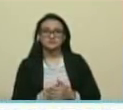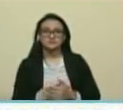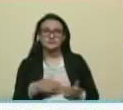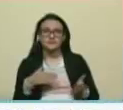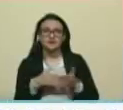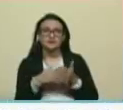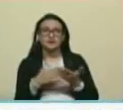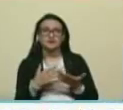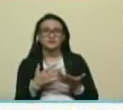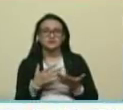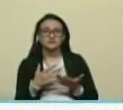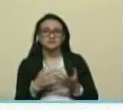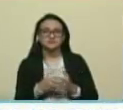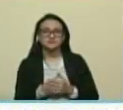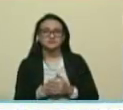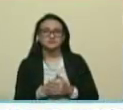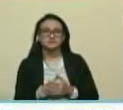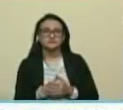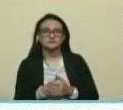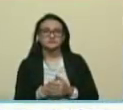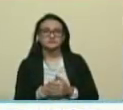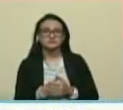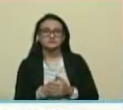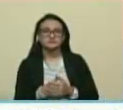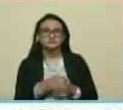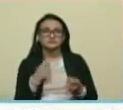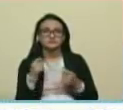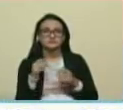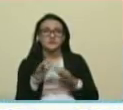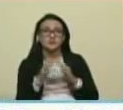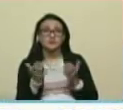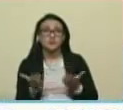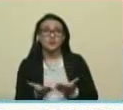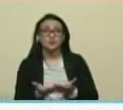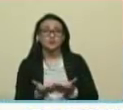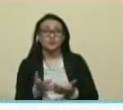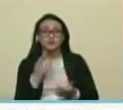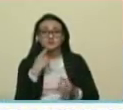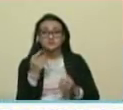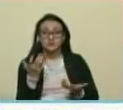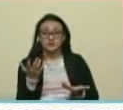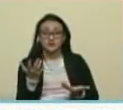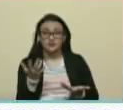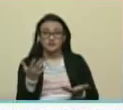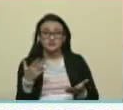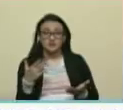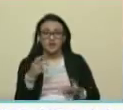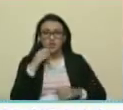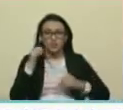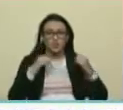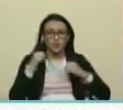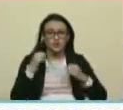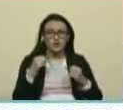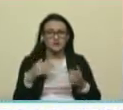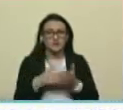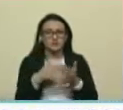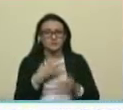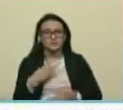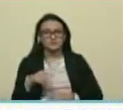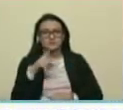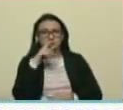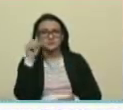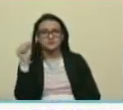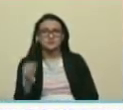drones cargados de C4, y todavía hay medios de comunicación en el mundo entero que dudan del atentado que recibió el